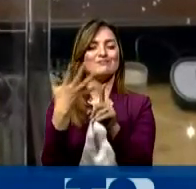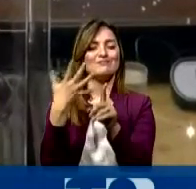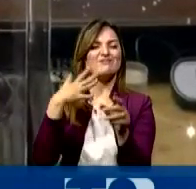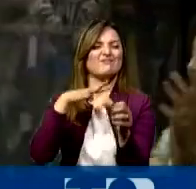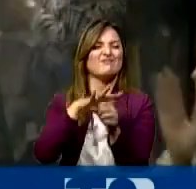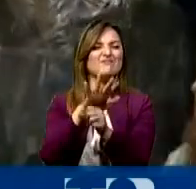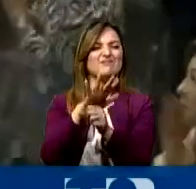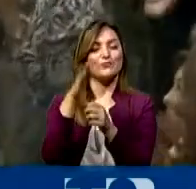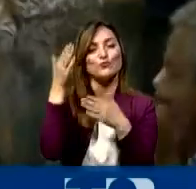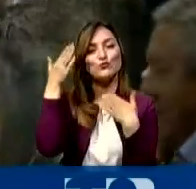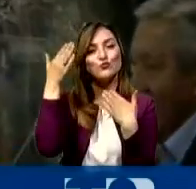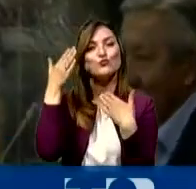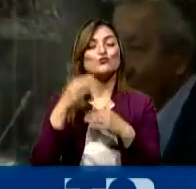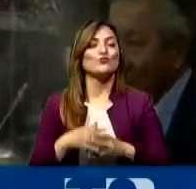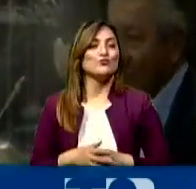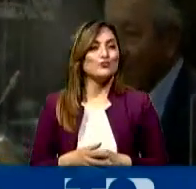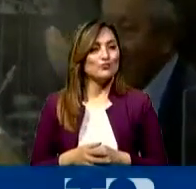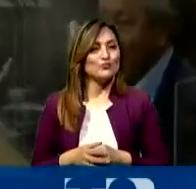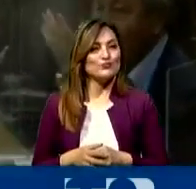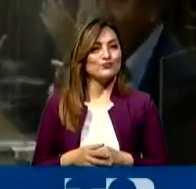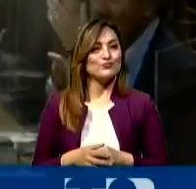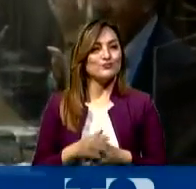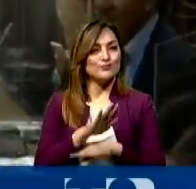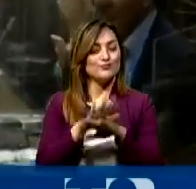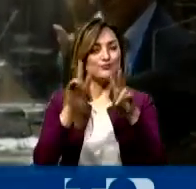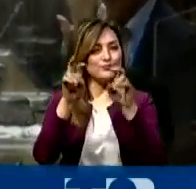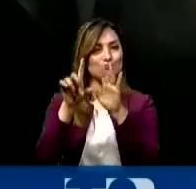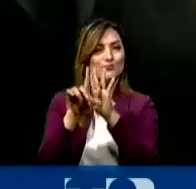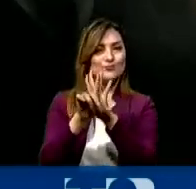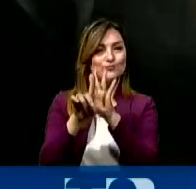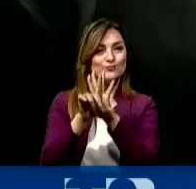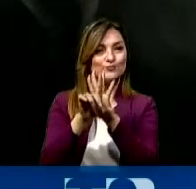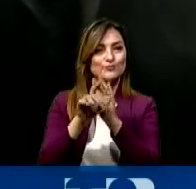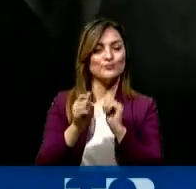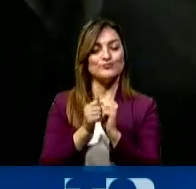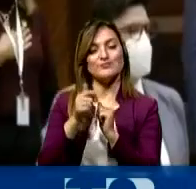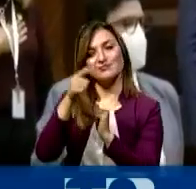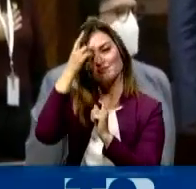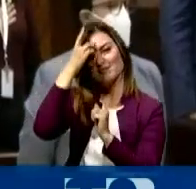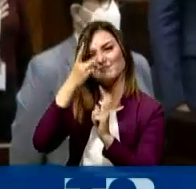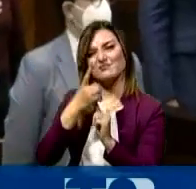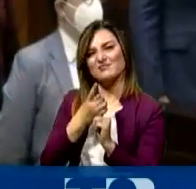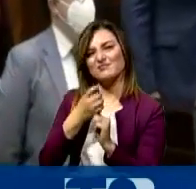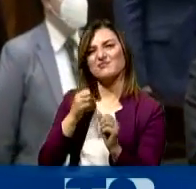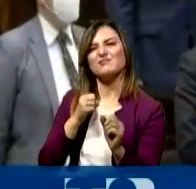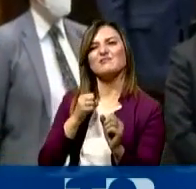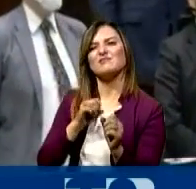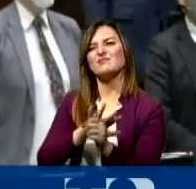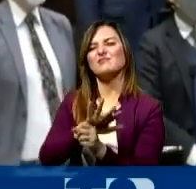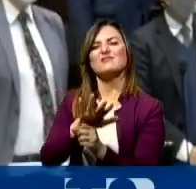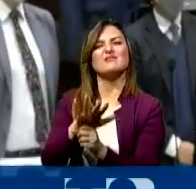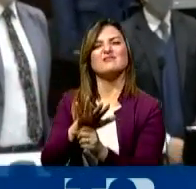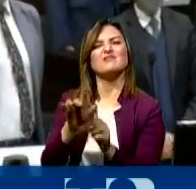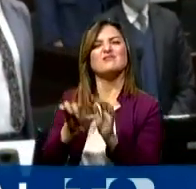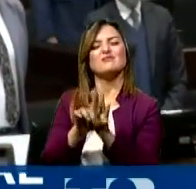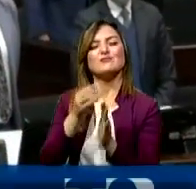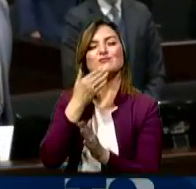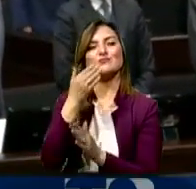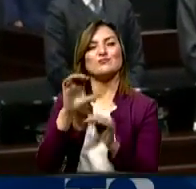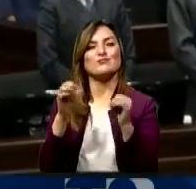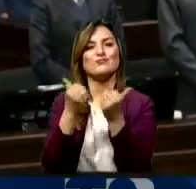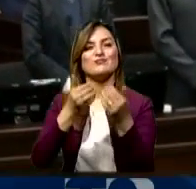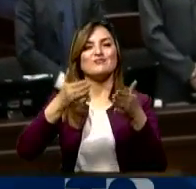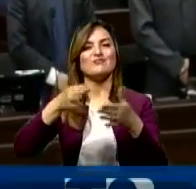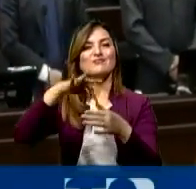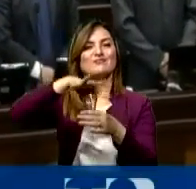políticos son los efectos jurídicos kat que tiene esta decisión los asambleístas que votaron por ella tienen que